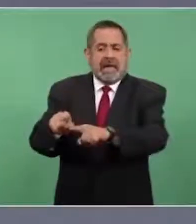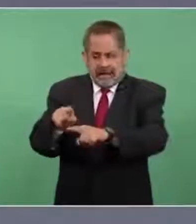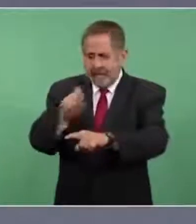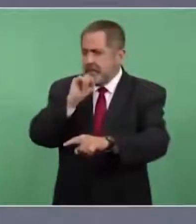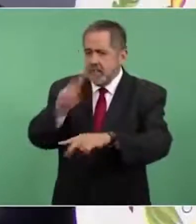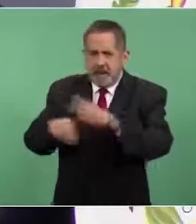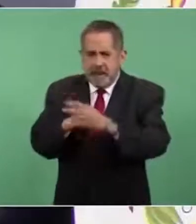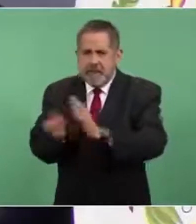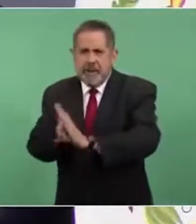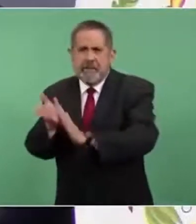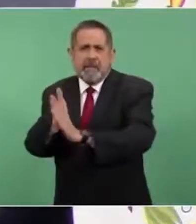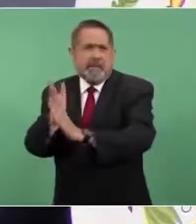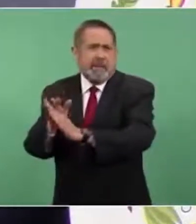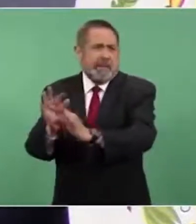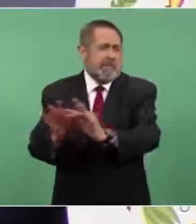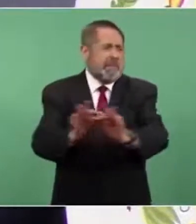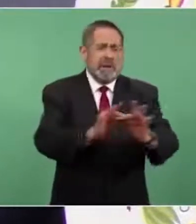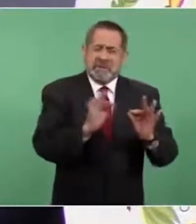En el sector